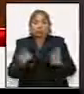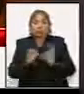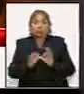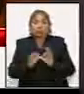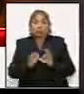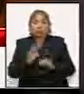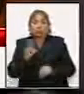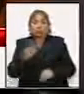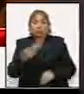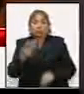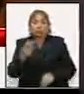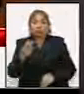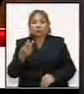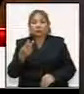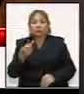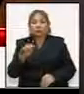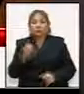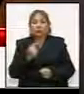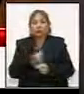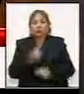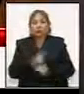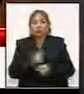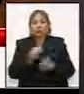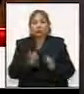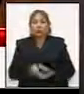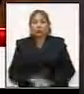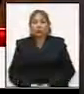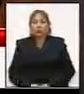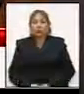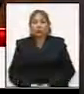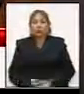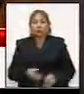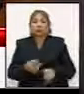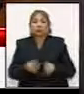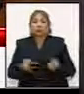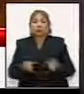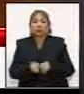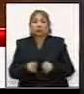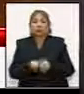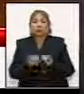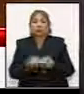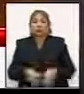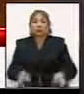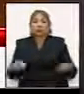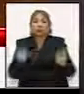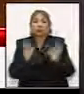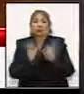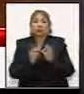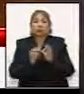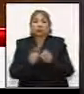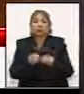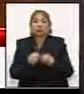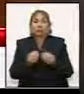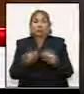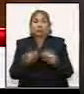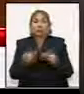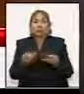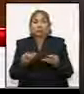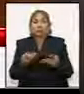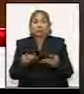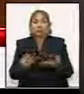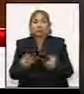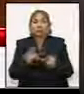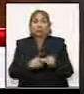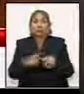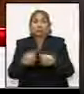de 1.206 trabajadores. Pero también sería muy importante determinar qué cantidad de números va a